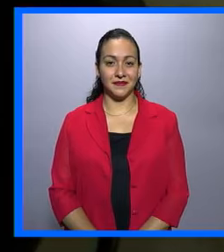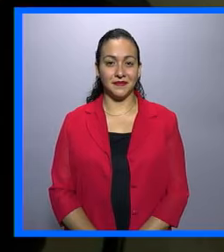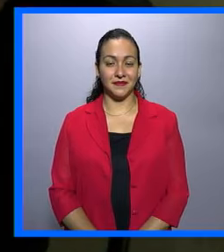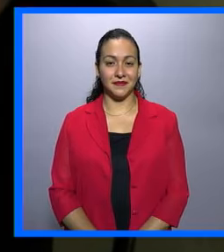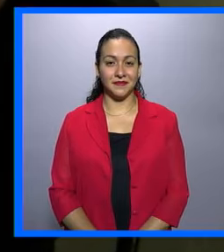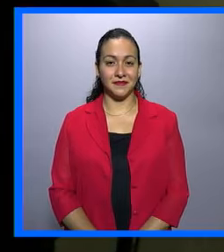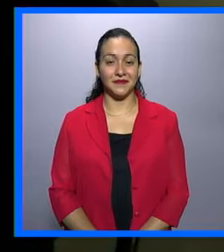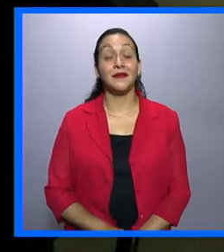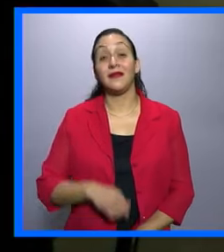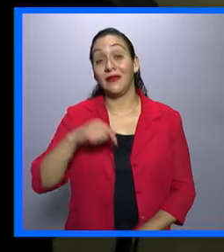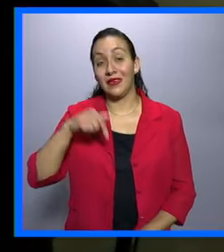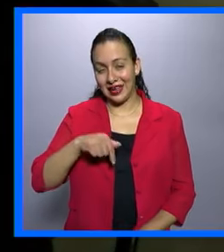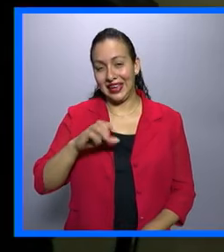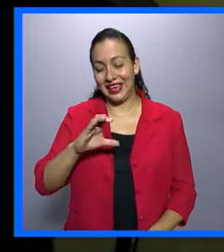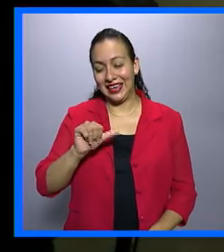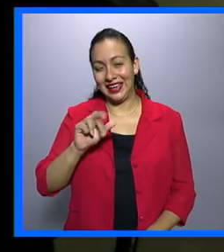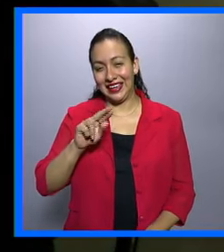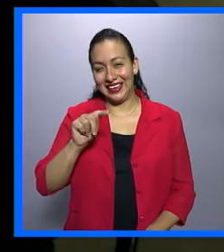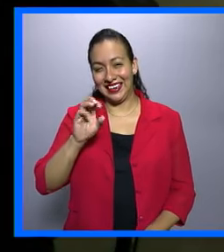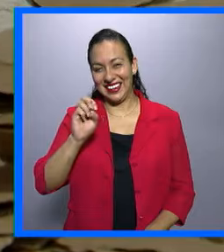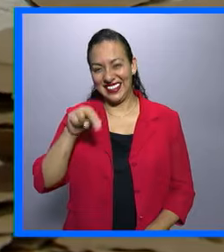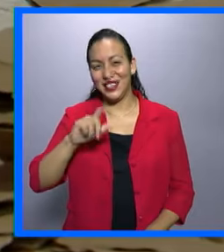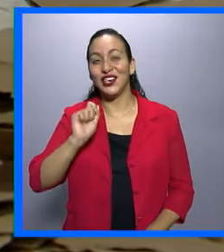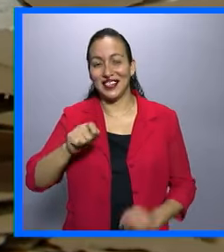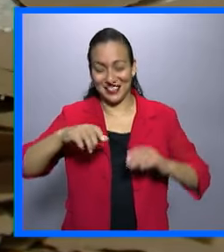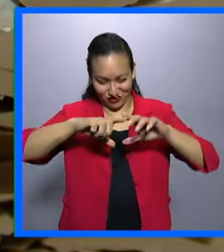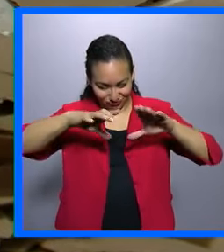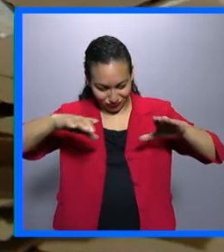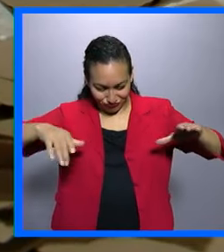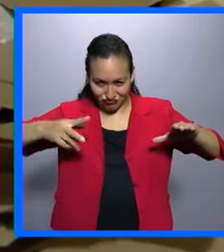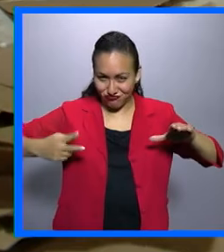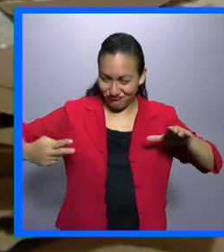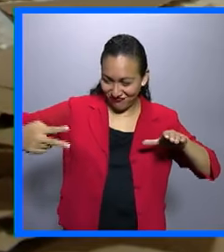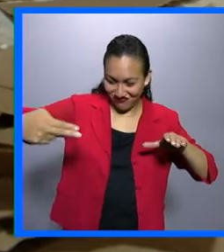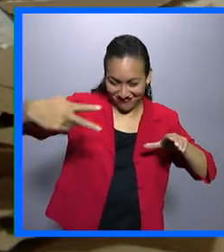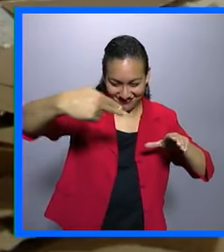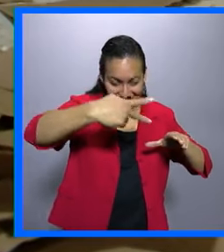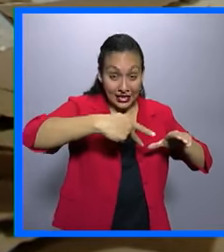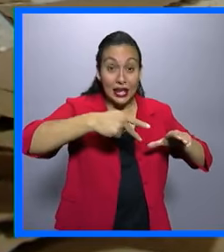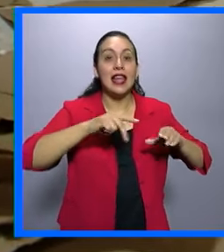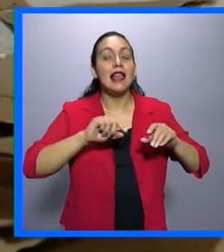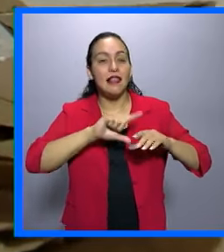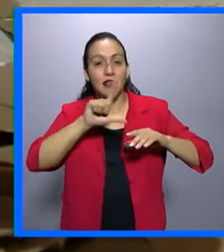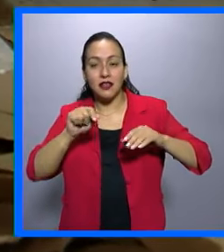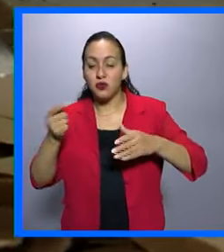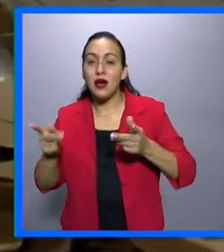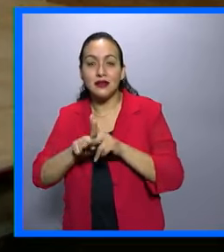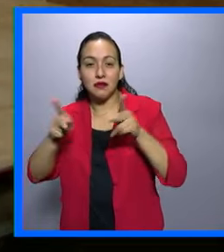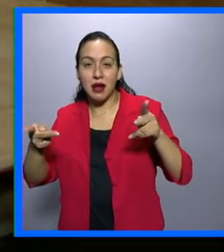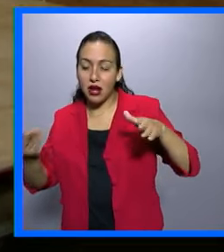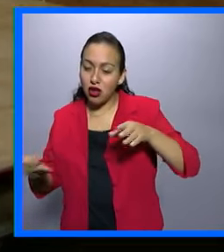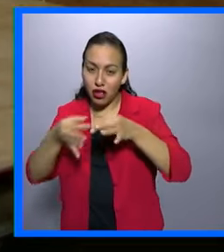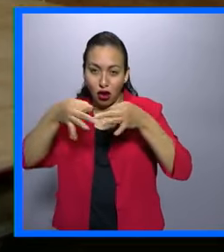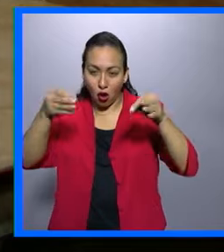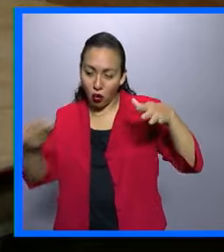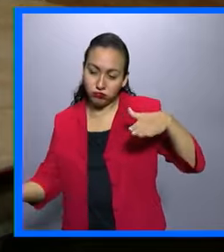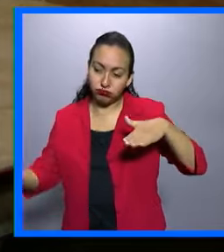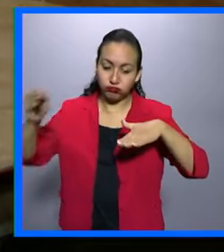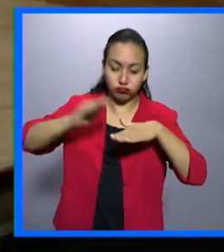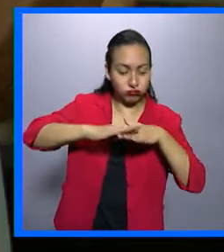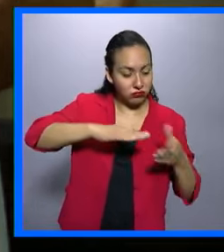En cartonería es muy sencillo, se hace un molde de cartón básico y se empiezan a agregar capas de periódico que se aplican